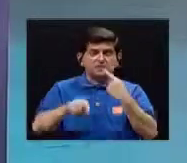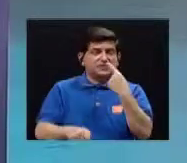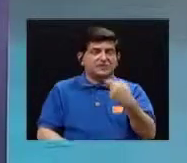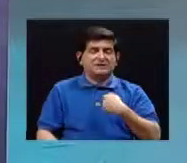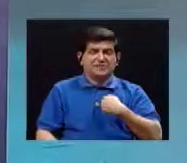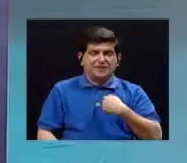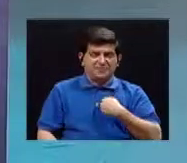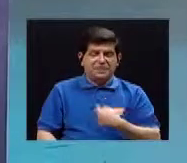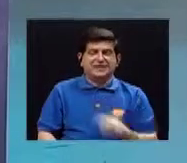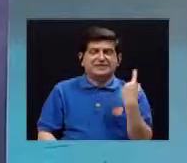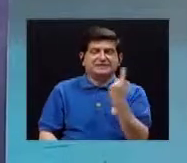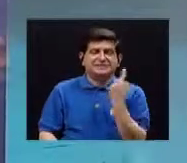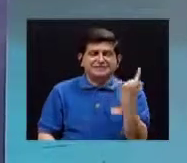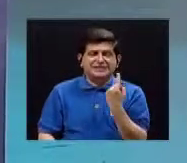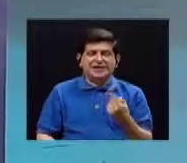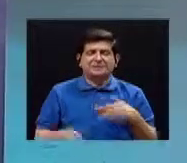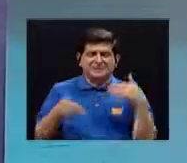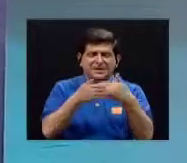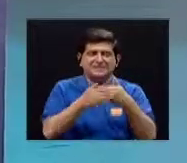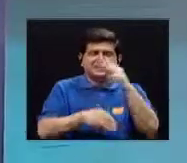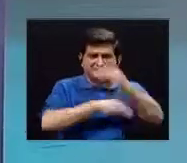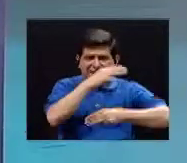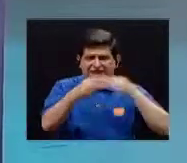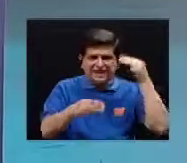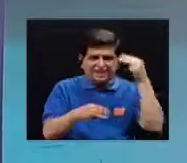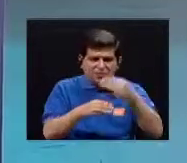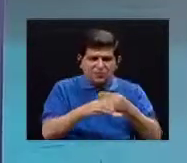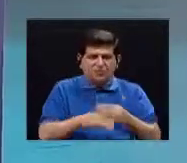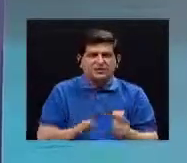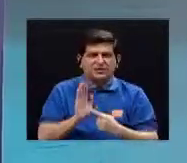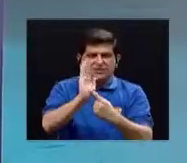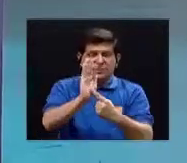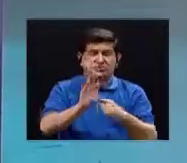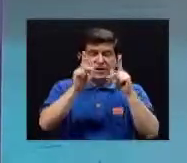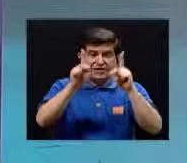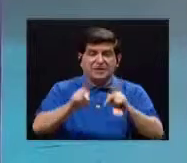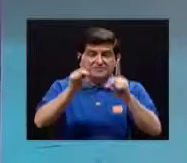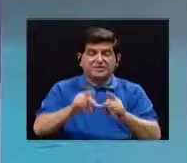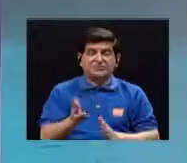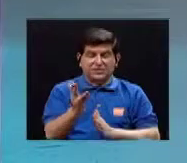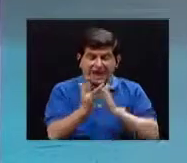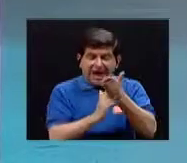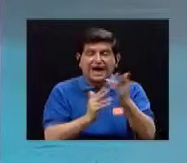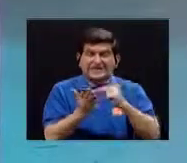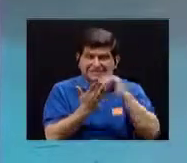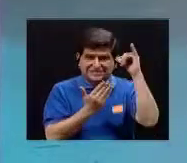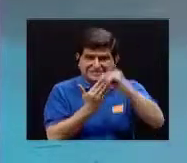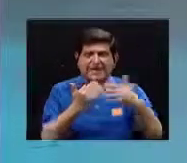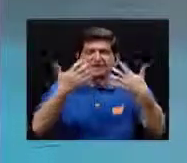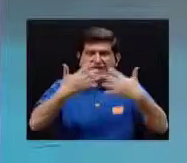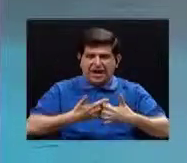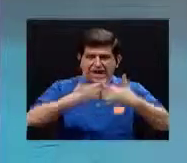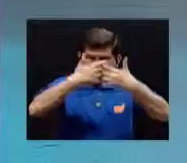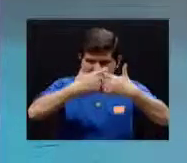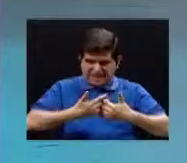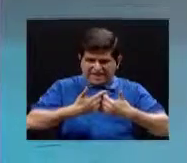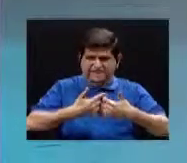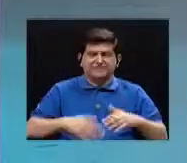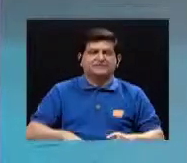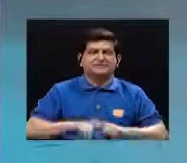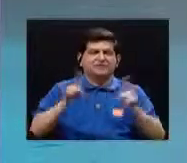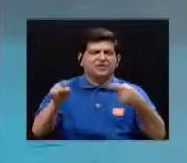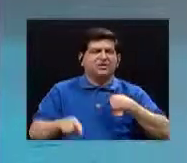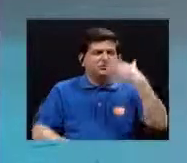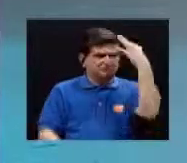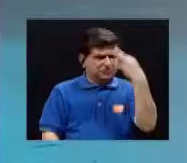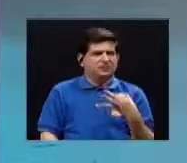dicen nuevas que tienen que salir cerca del mundial siempre eso ha sido la premisa con la que la gente accede a entrar al llegar digamos los impresos y claro